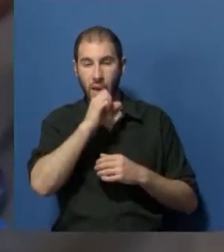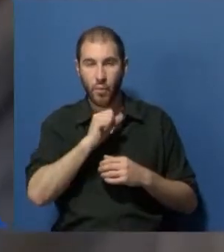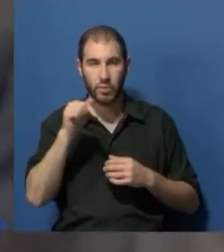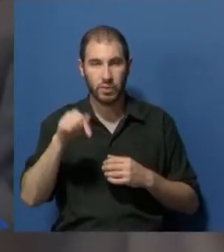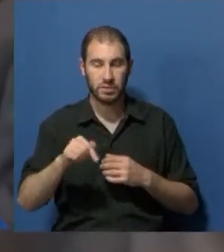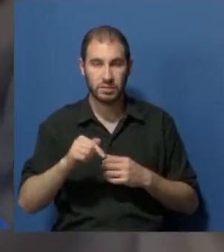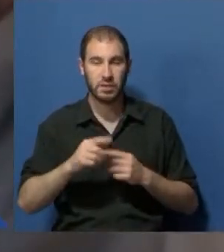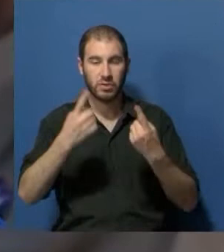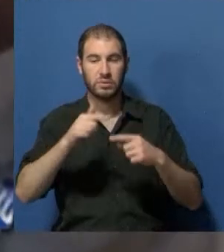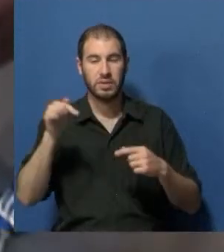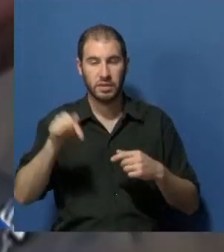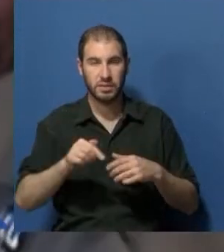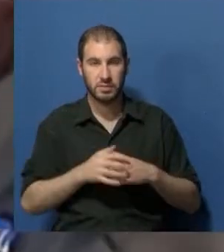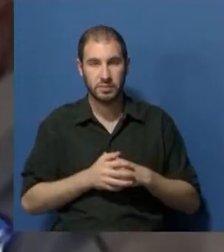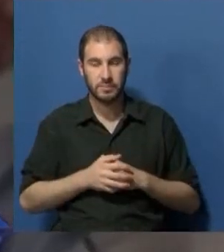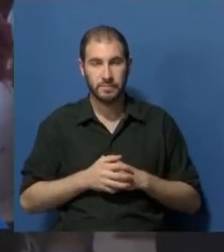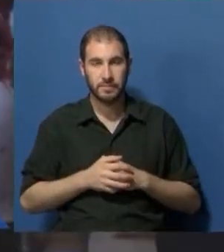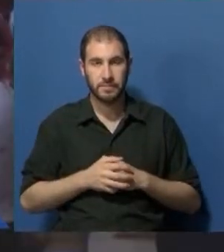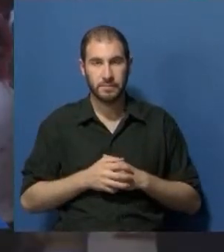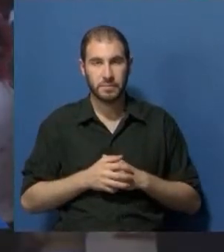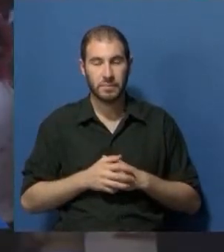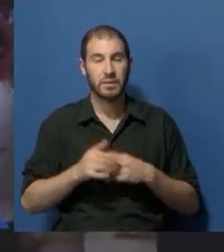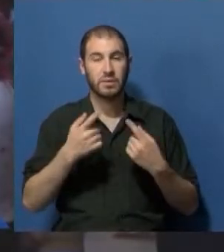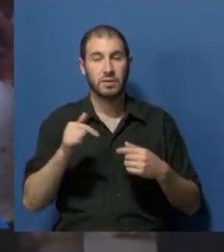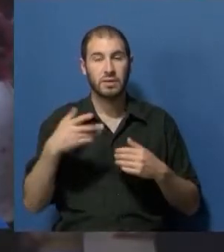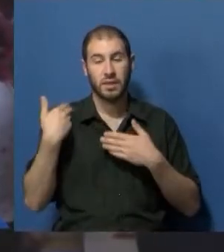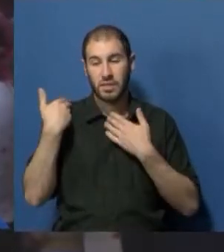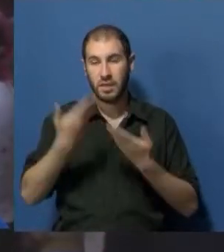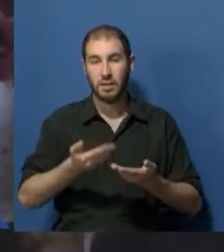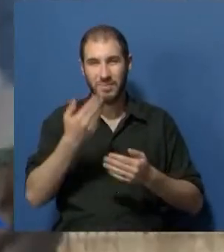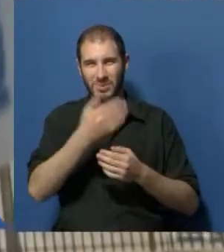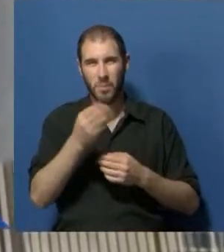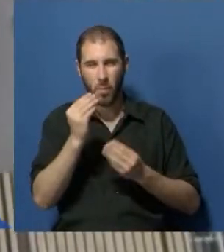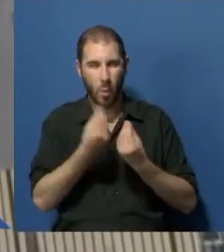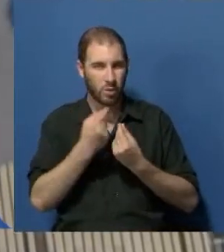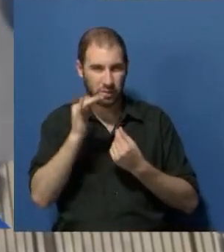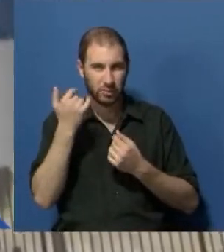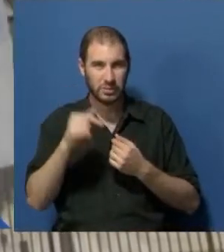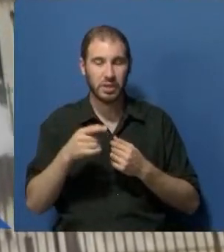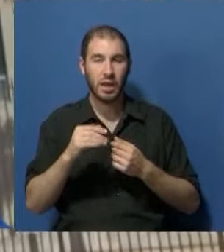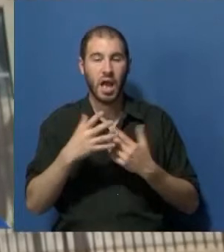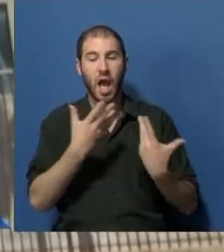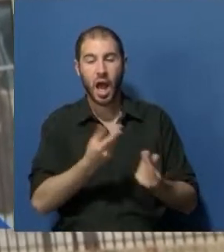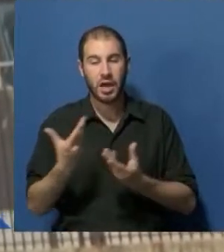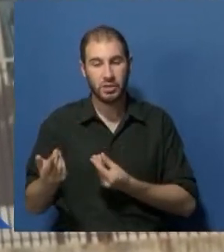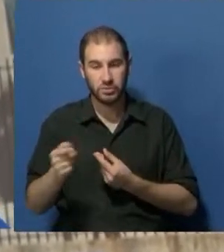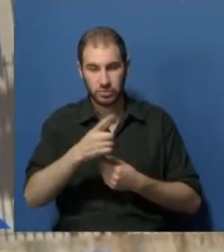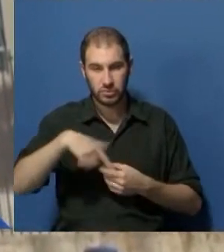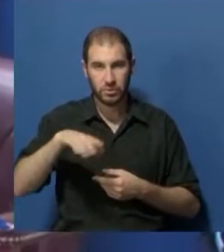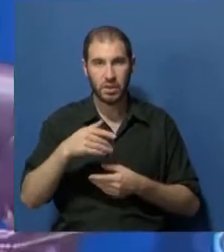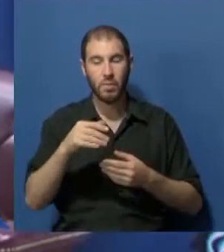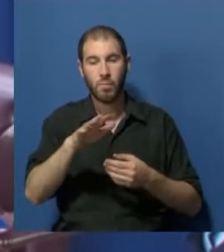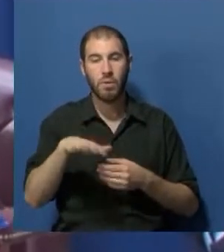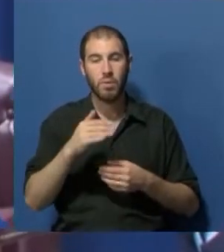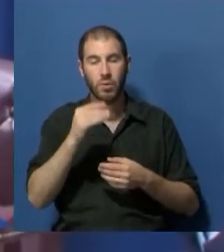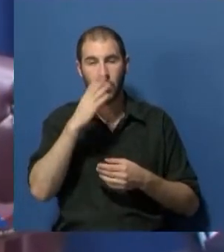a estas cuestiones y bueno, un poco eso es el legado. Obviamente muchos reconocen la solidaridad, ¿no es cierto?, del pueblo